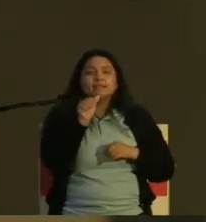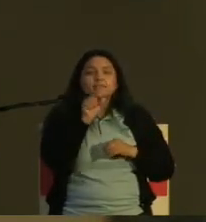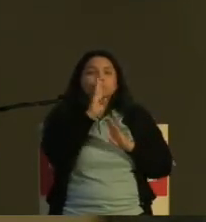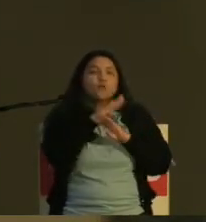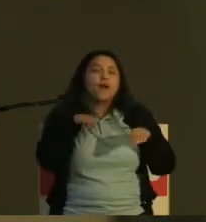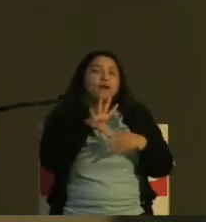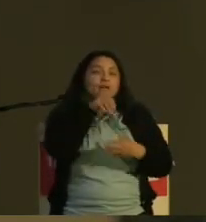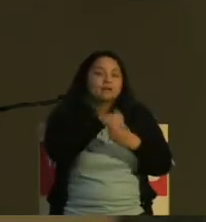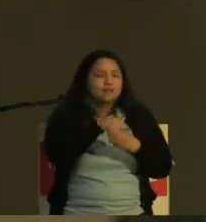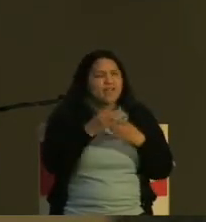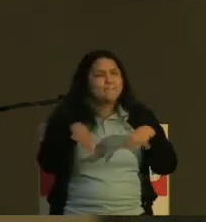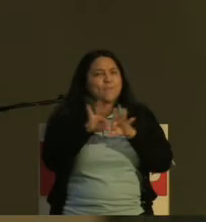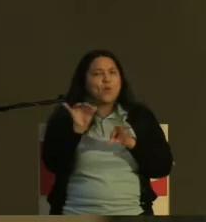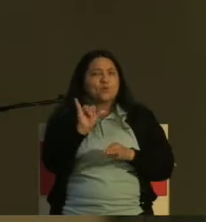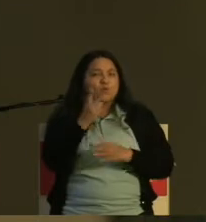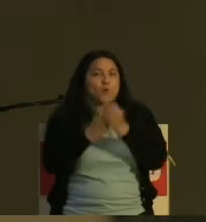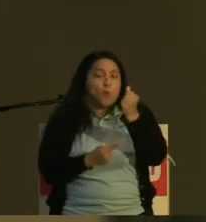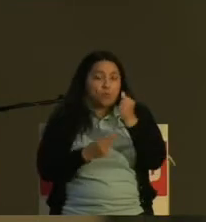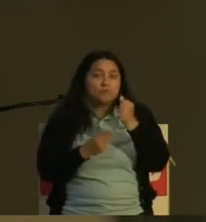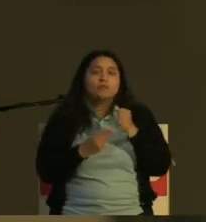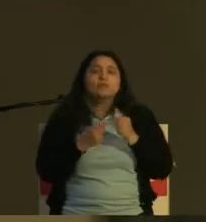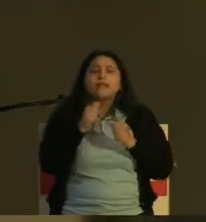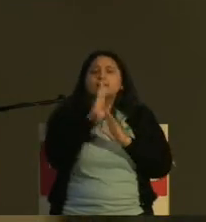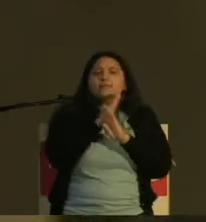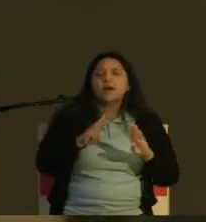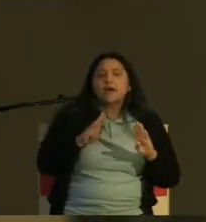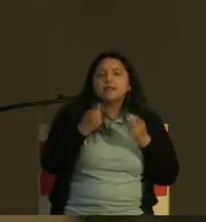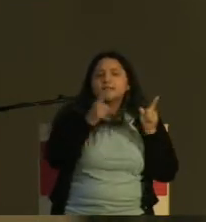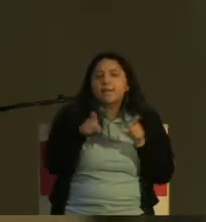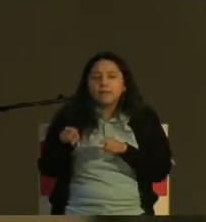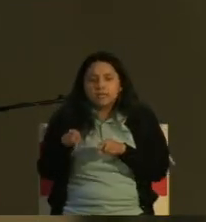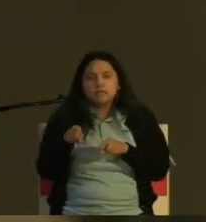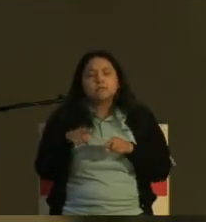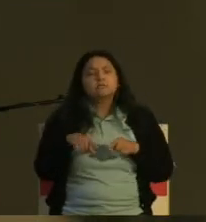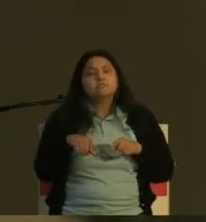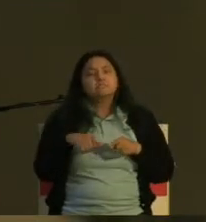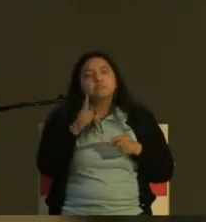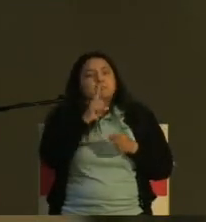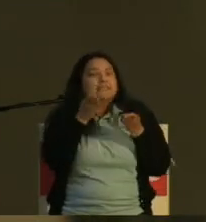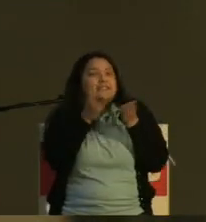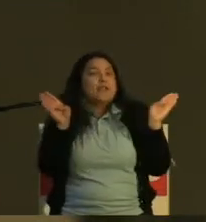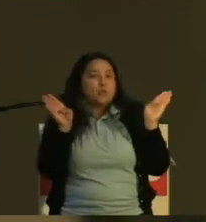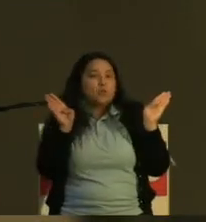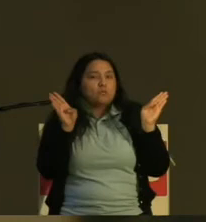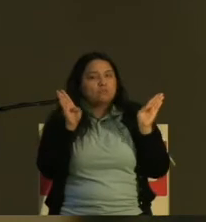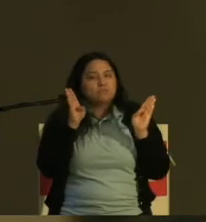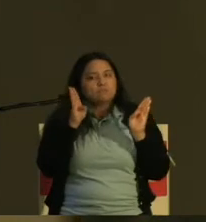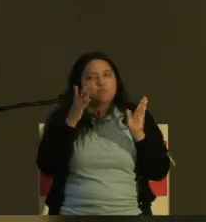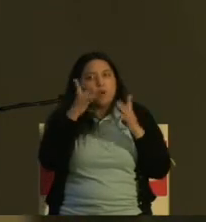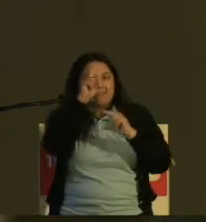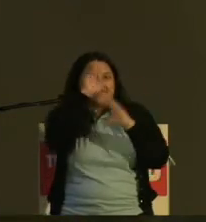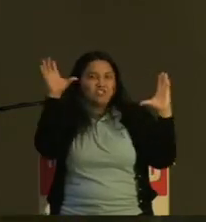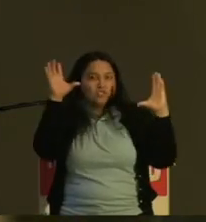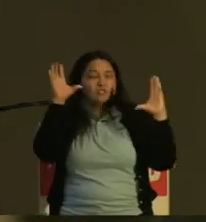Son dos puntos muy importantes: el silencio, lo verosímil en general, ¿no?, la edición, ¿no?, lo que